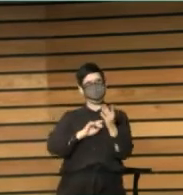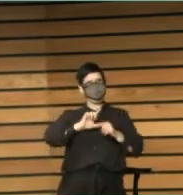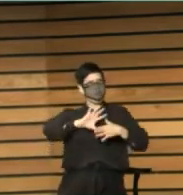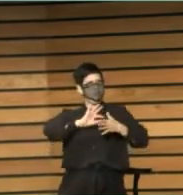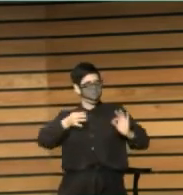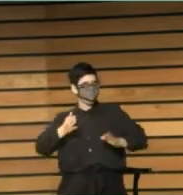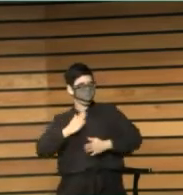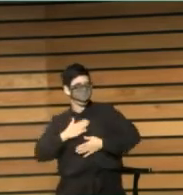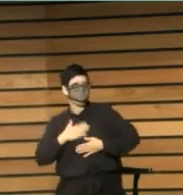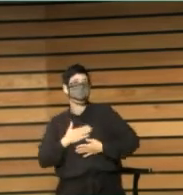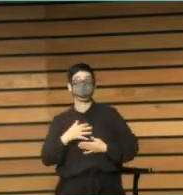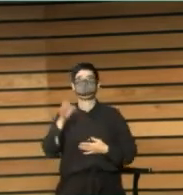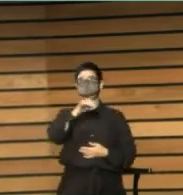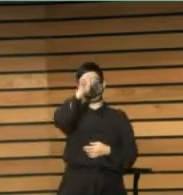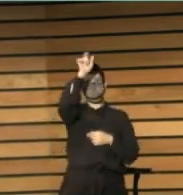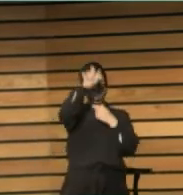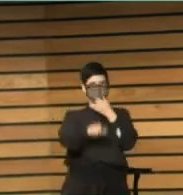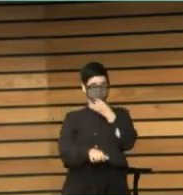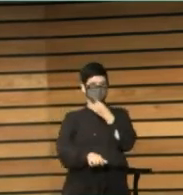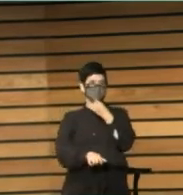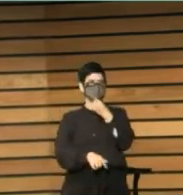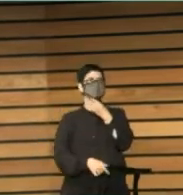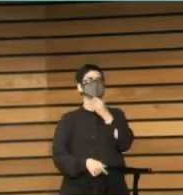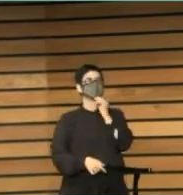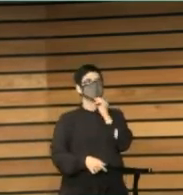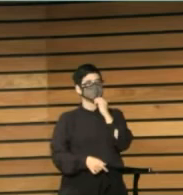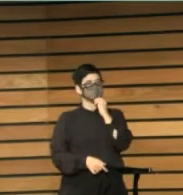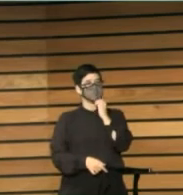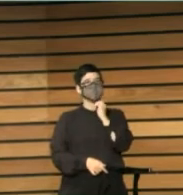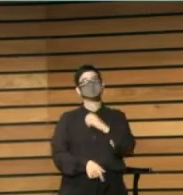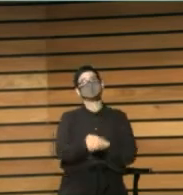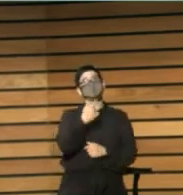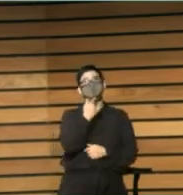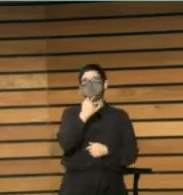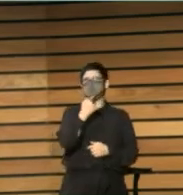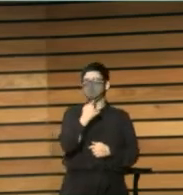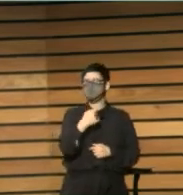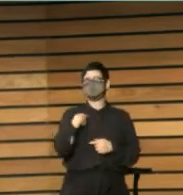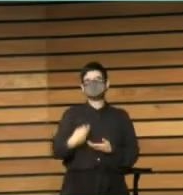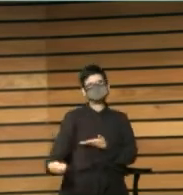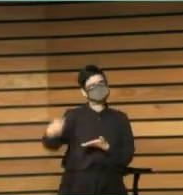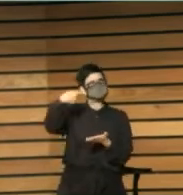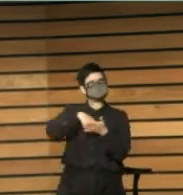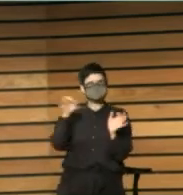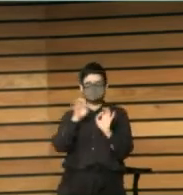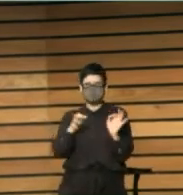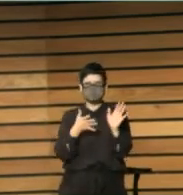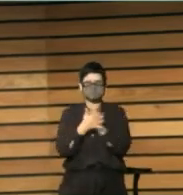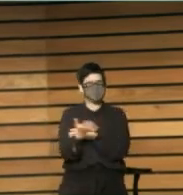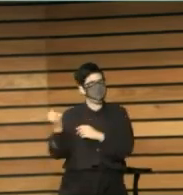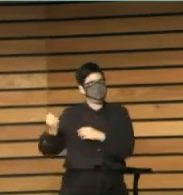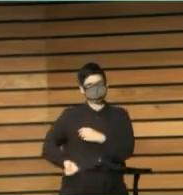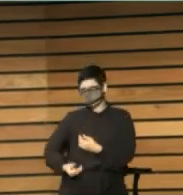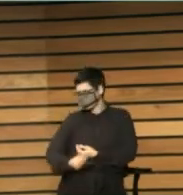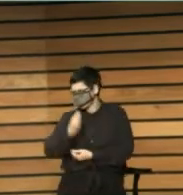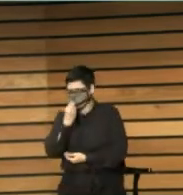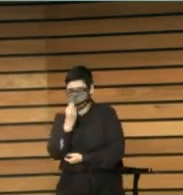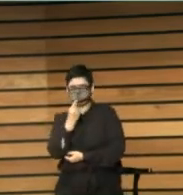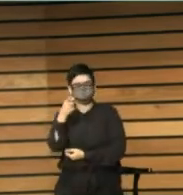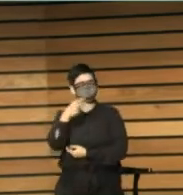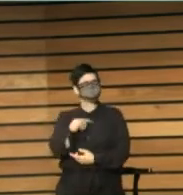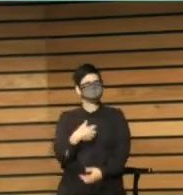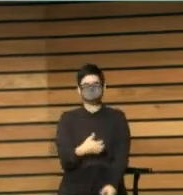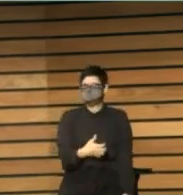decir que comería mierda si no recibía la paga, sentí que aquel hombre despojado de esperanza, pero no de